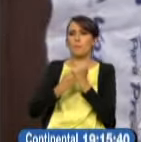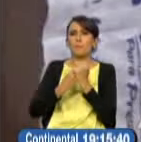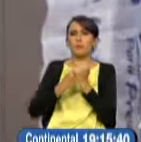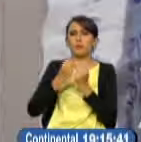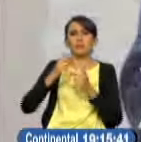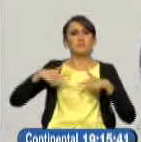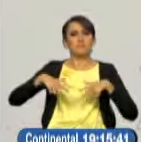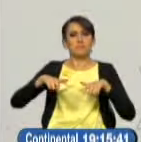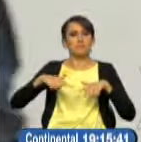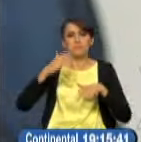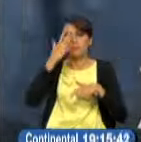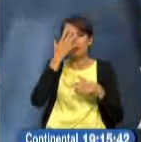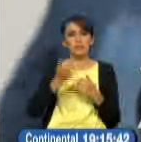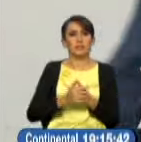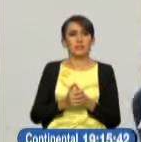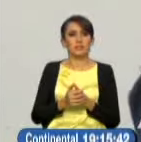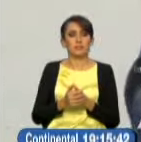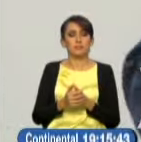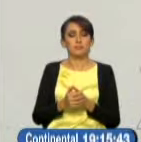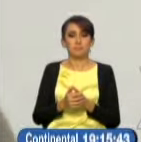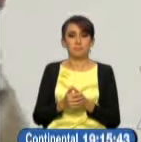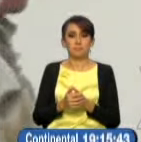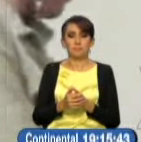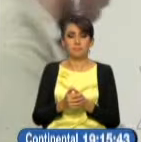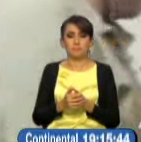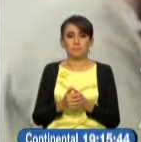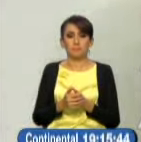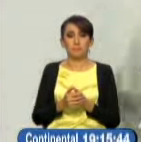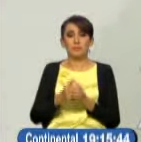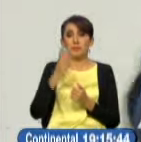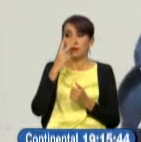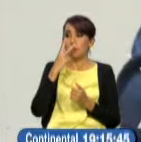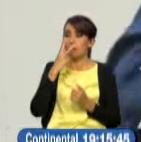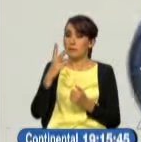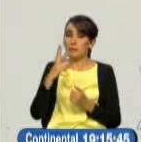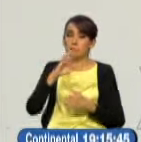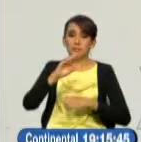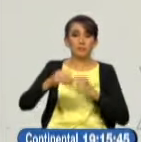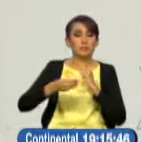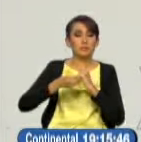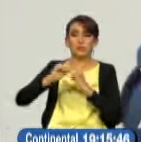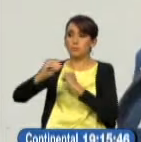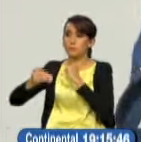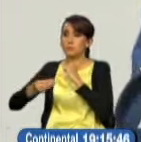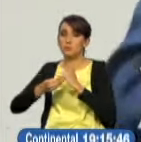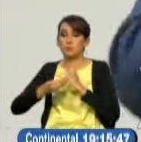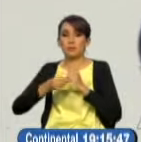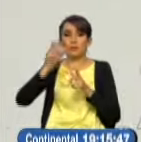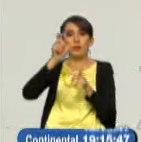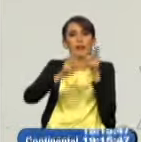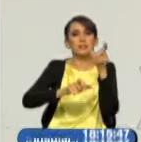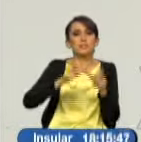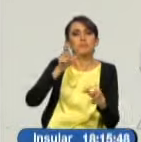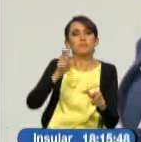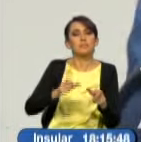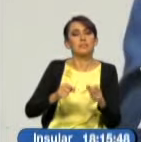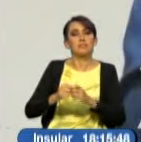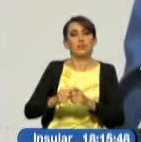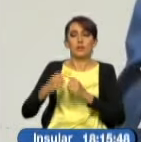abril. ¡Qué rato es ver cómo se va sumando la gente del pueblo, la gente de a